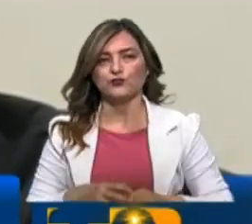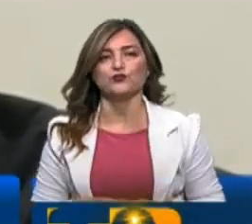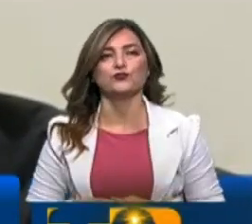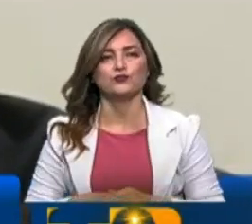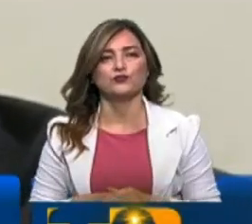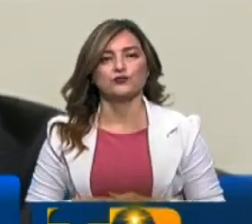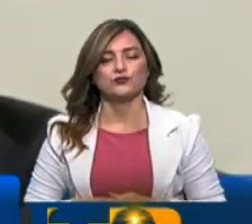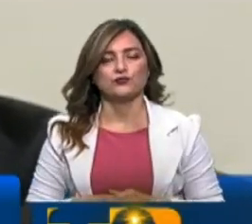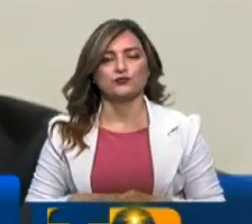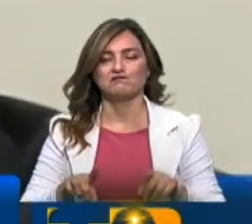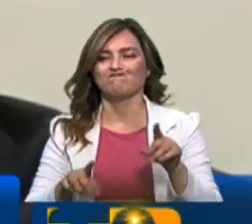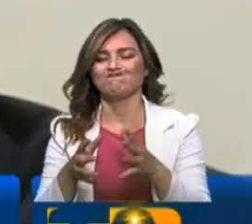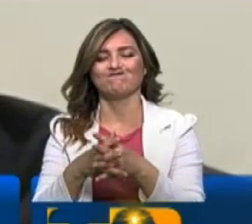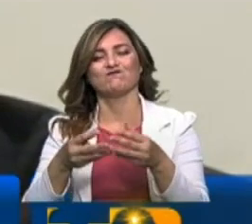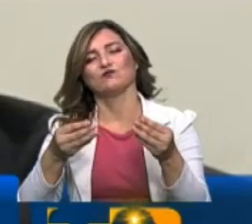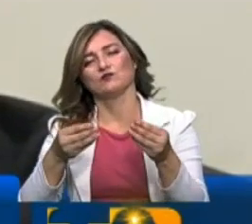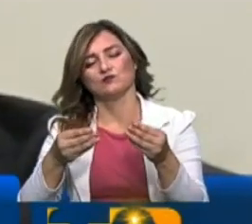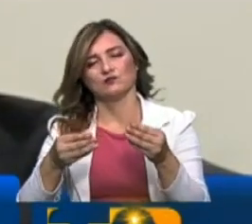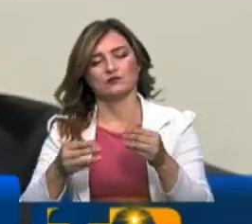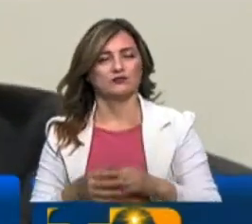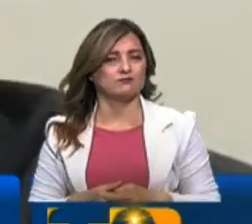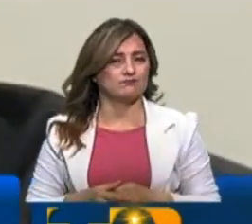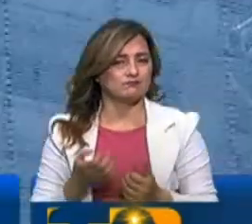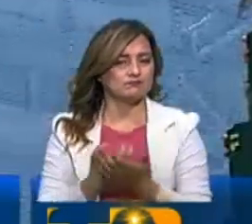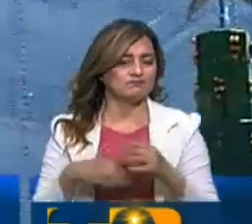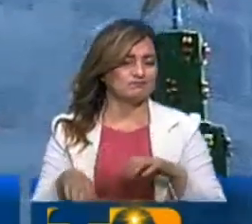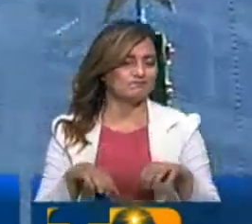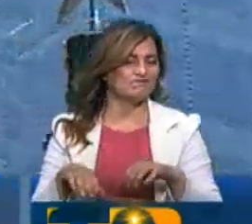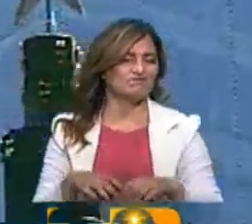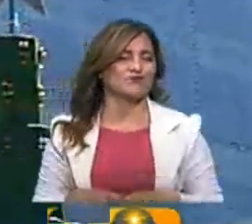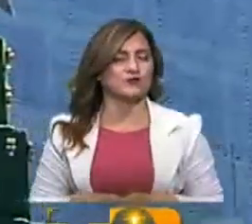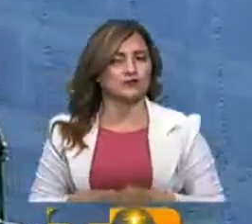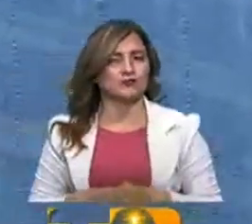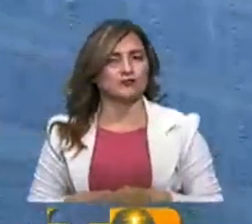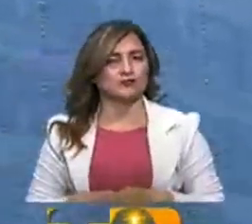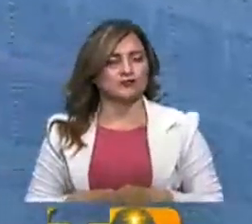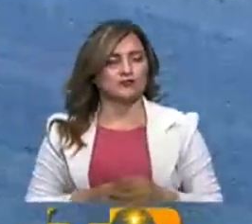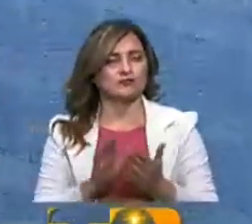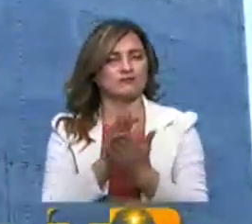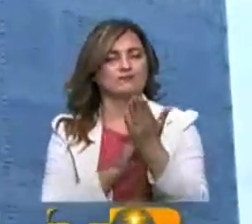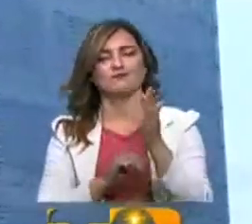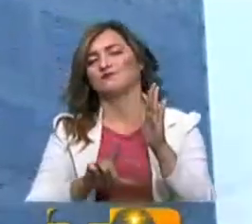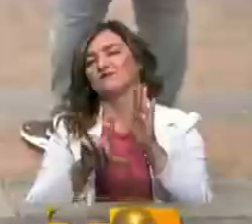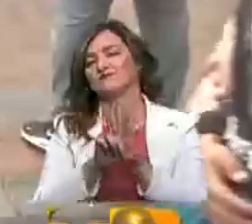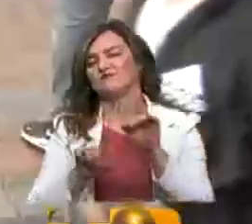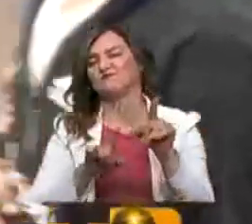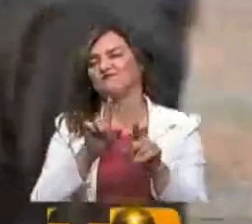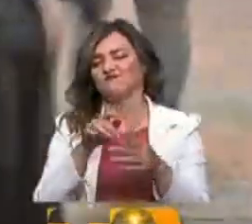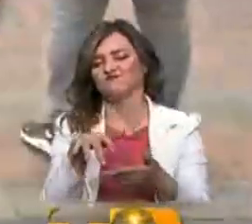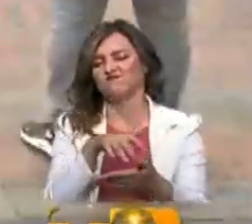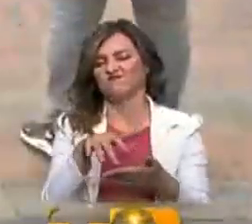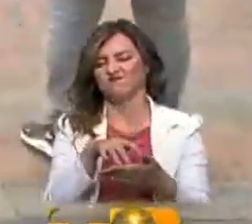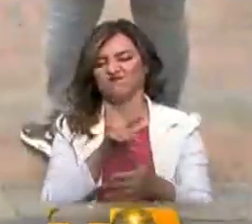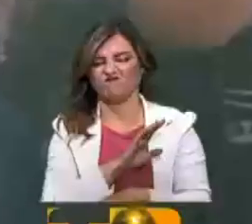el ver alternativas que nos permitan reactivarnos económicamente. Sin embargo, este proyecto de ley tiene ciertos